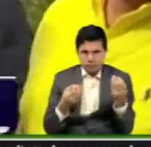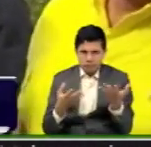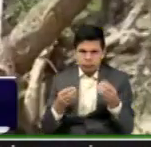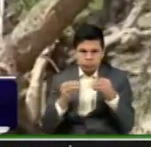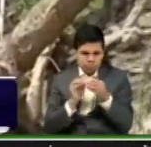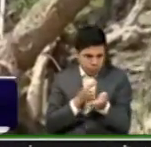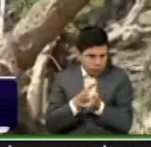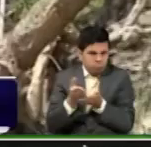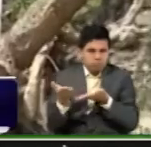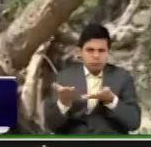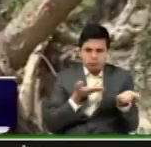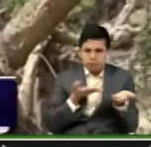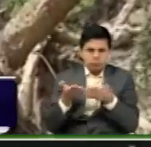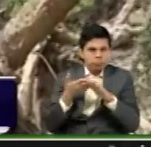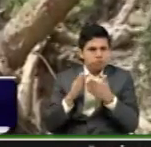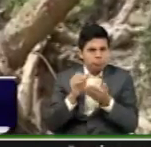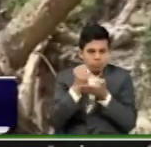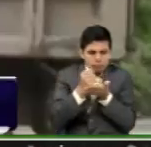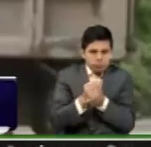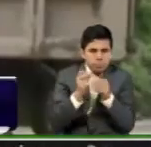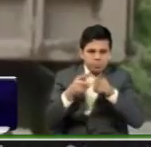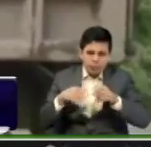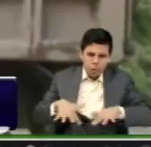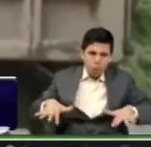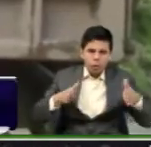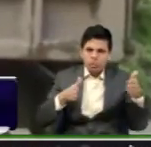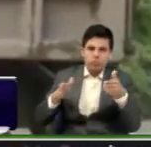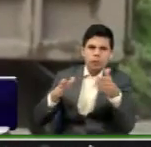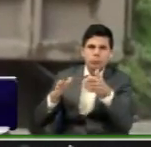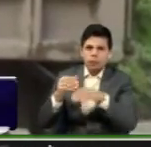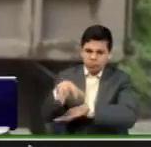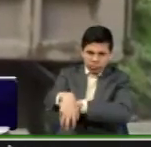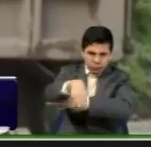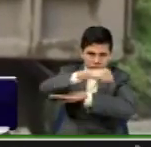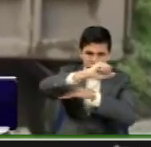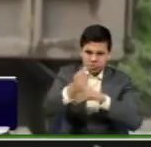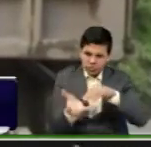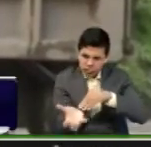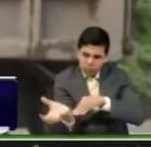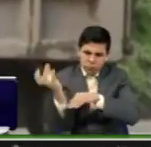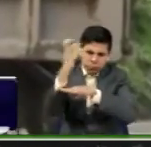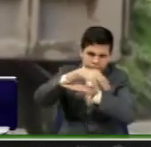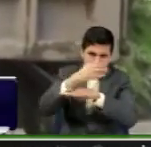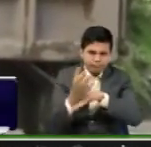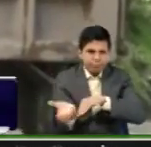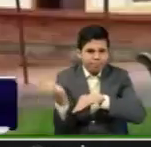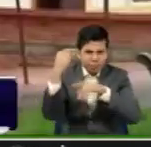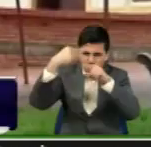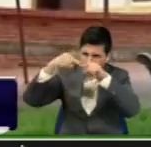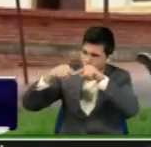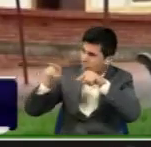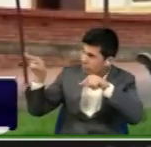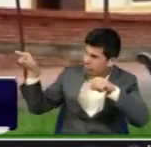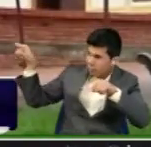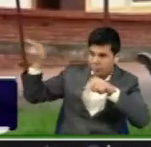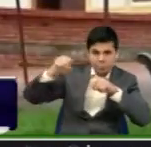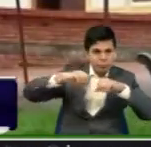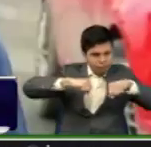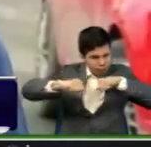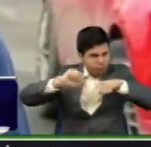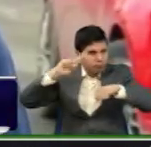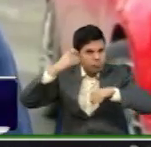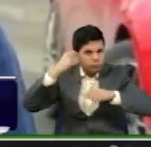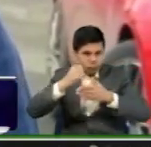servicio de la comunidad y de los usuarios de la vía, el banco de maquinaria que también se ha gestionado a través de la gobernación del